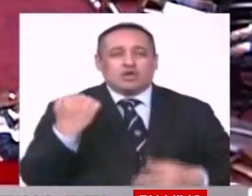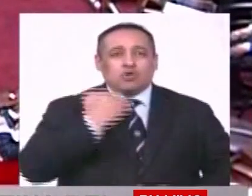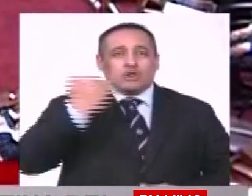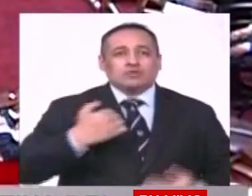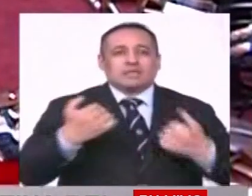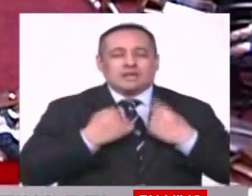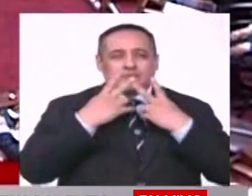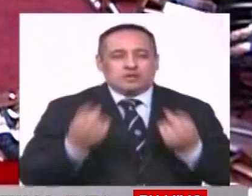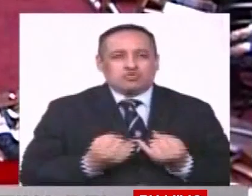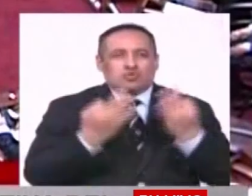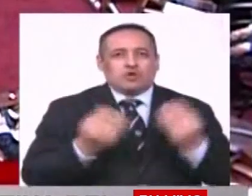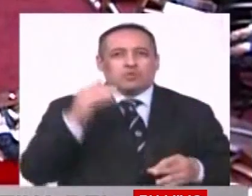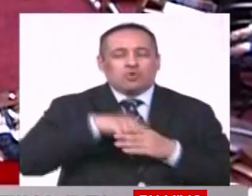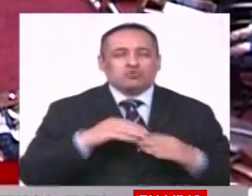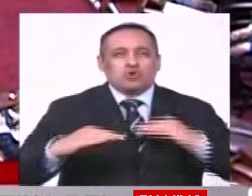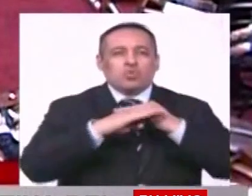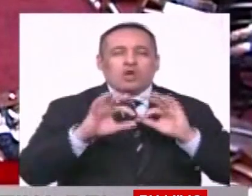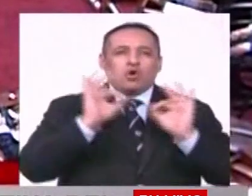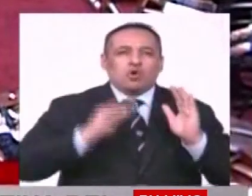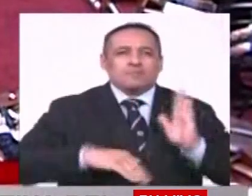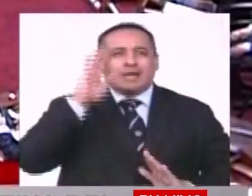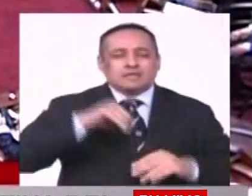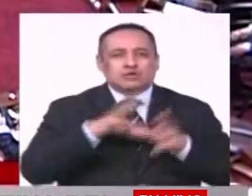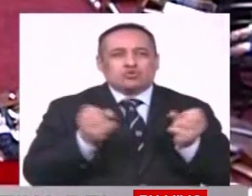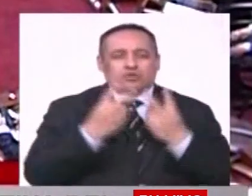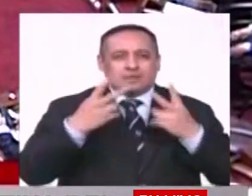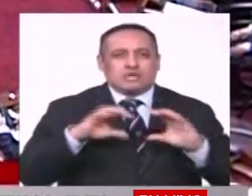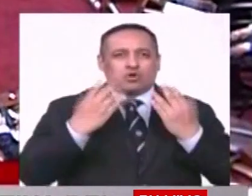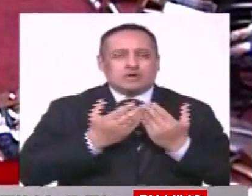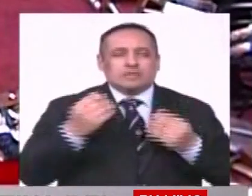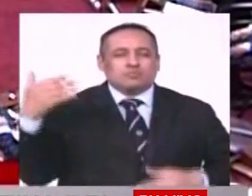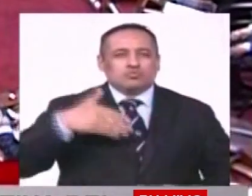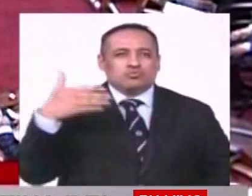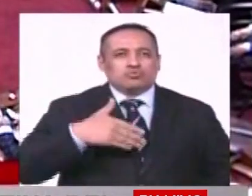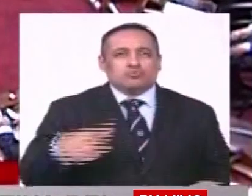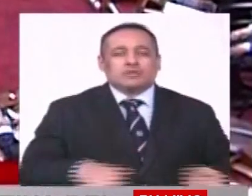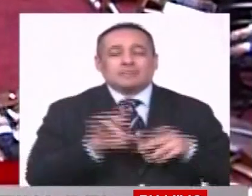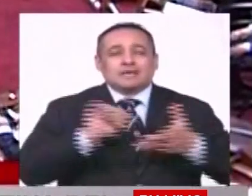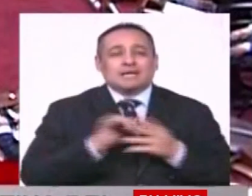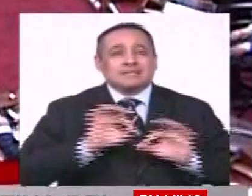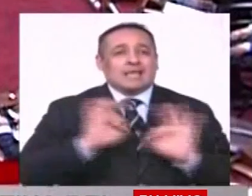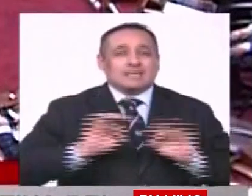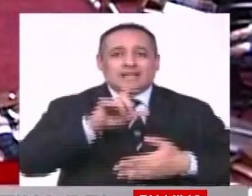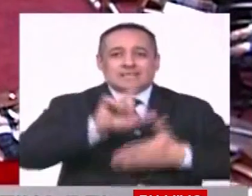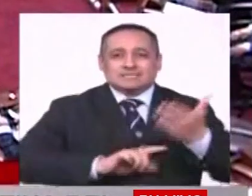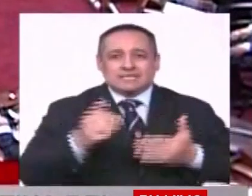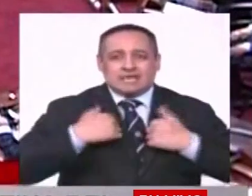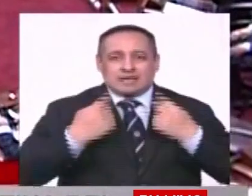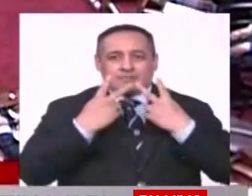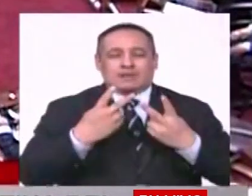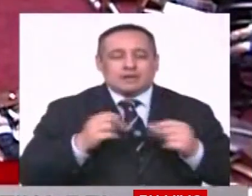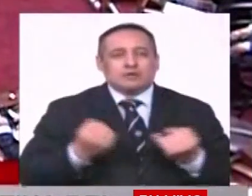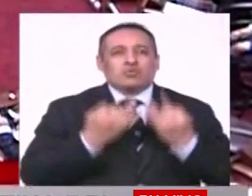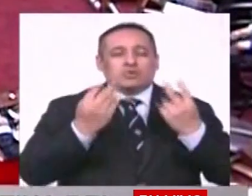obtener un número de votos igual o superior a la mayoría simple de congresistas concurrentes. Si ninguna lista obtiene la mayoría simple,